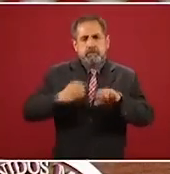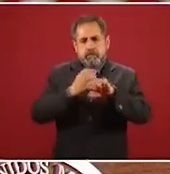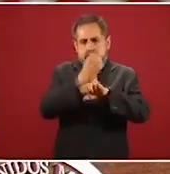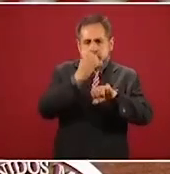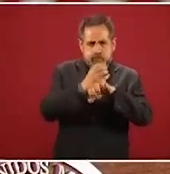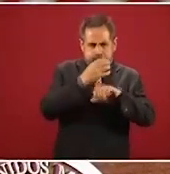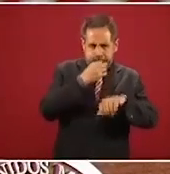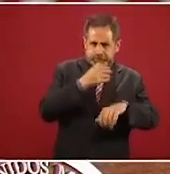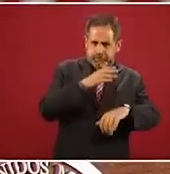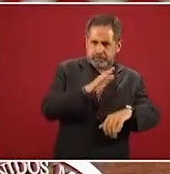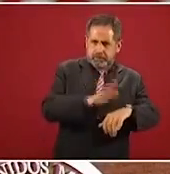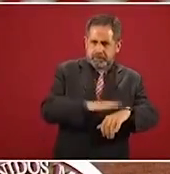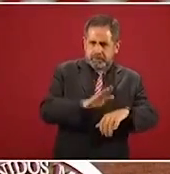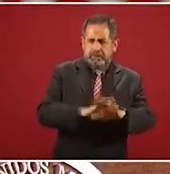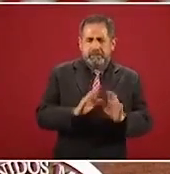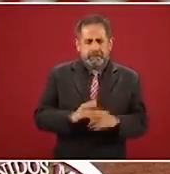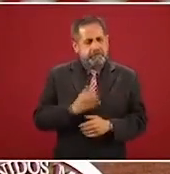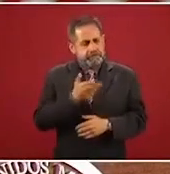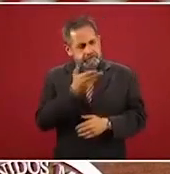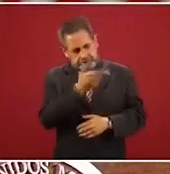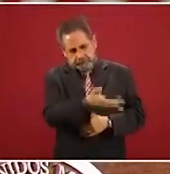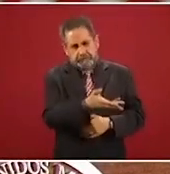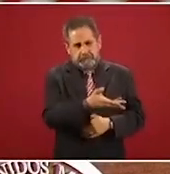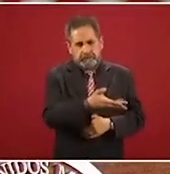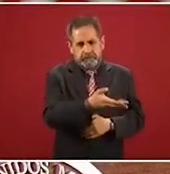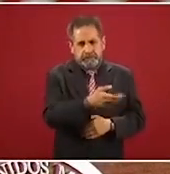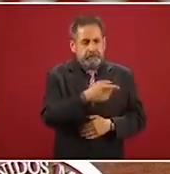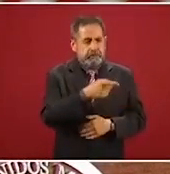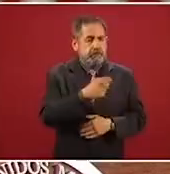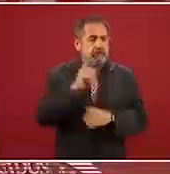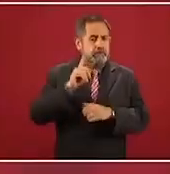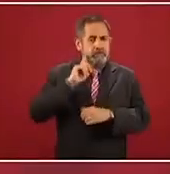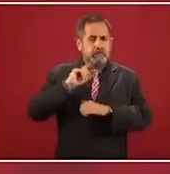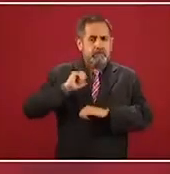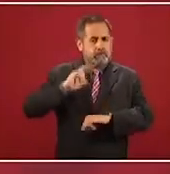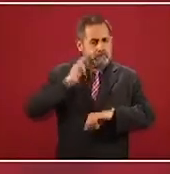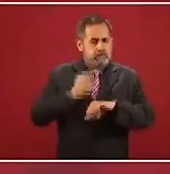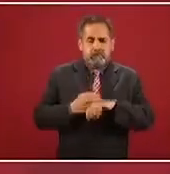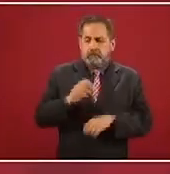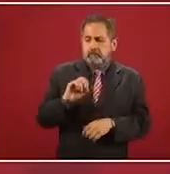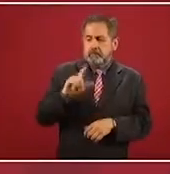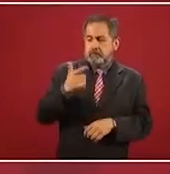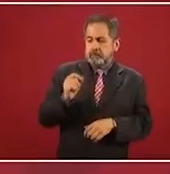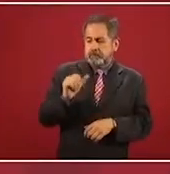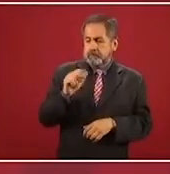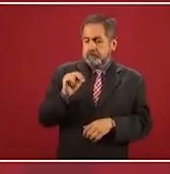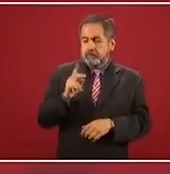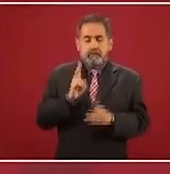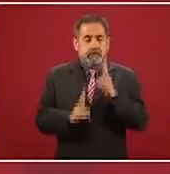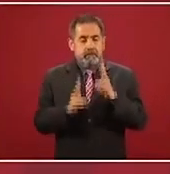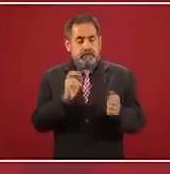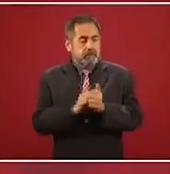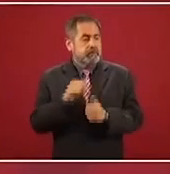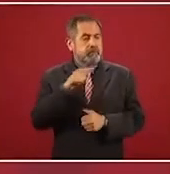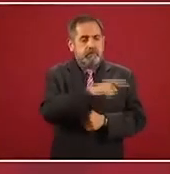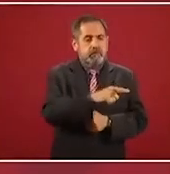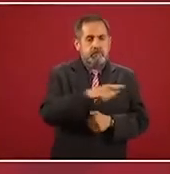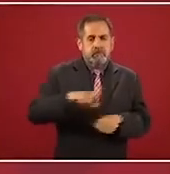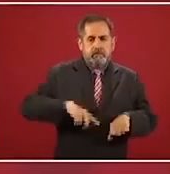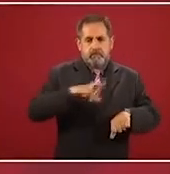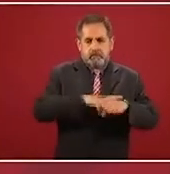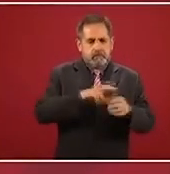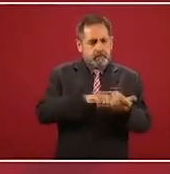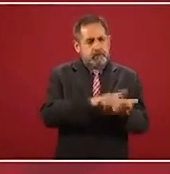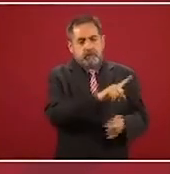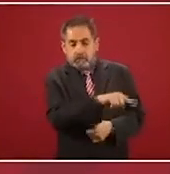los estados, y le vamos a pedir a la licenciada Olga Sánchez Cordero que hable con el gobernador